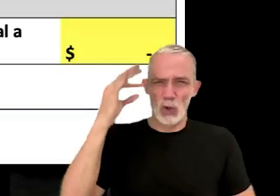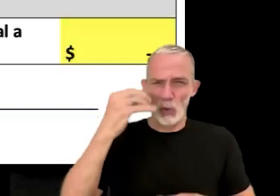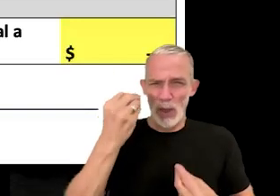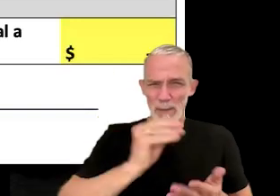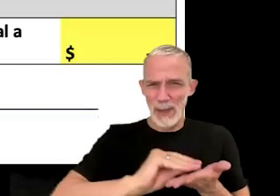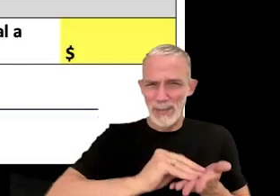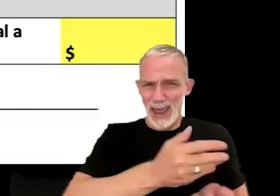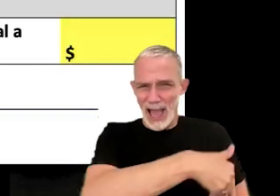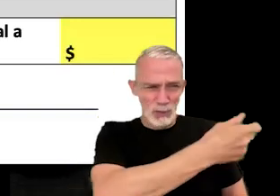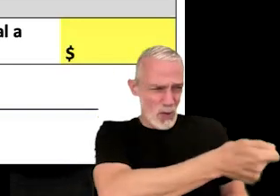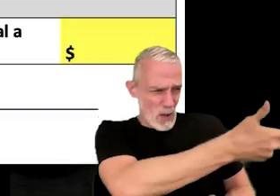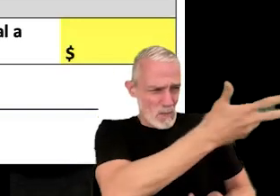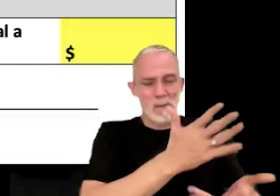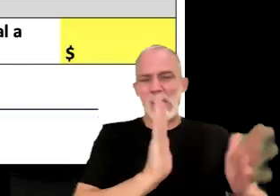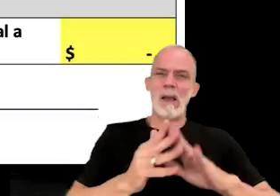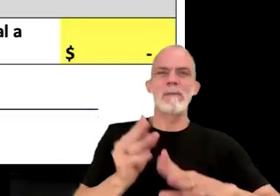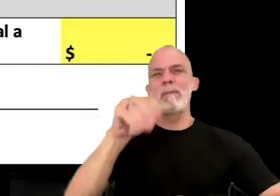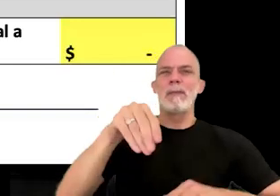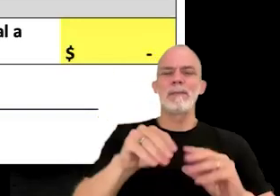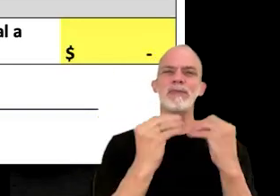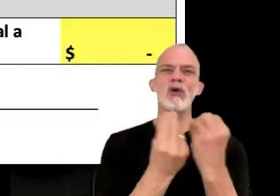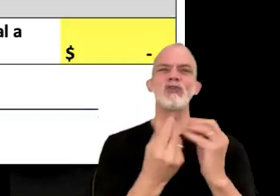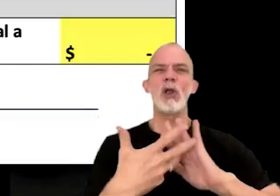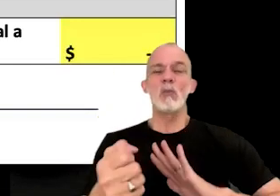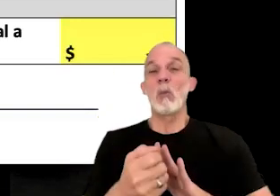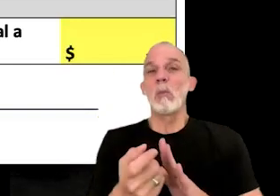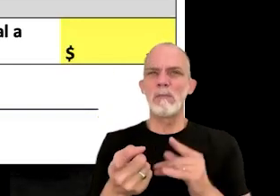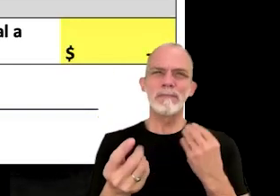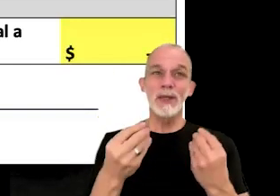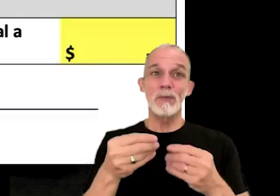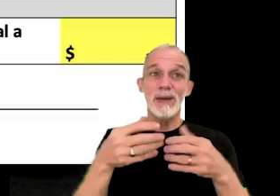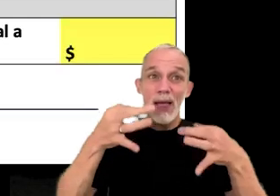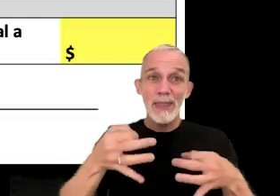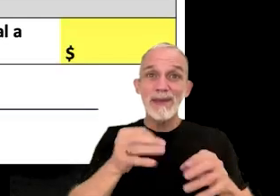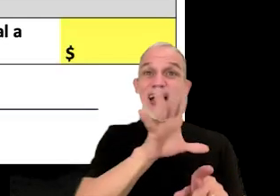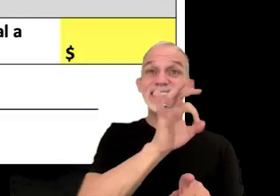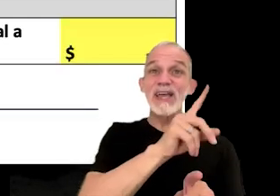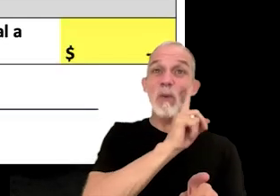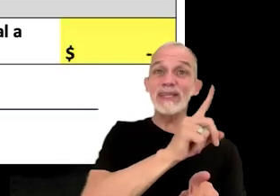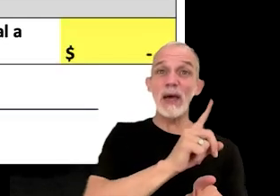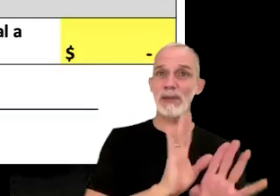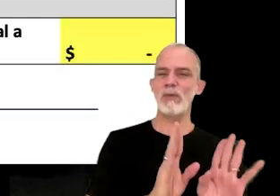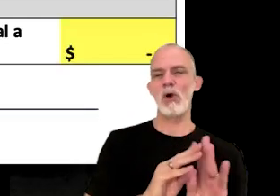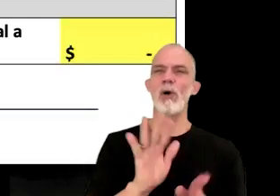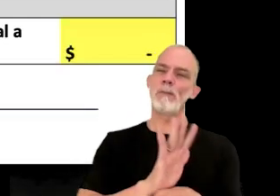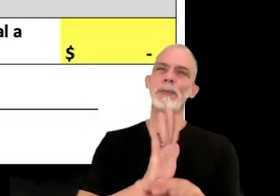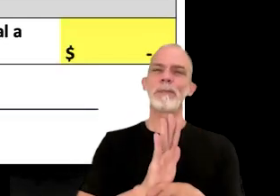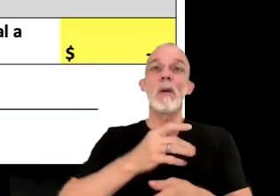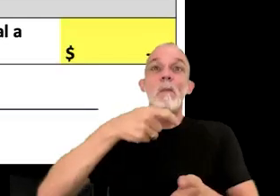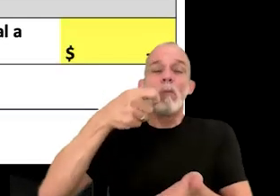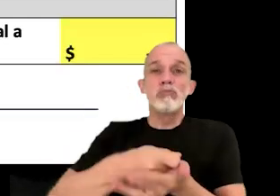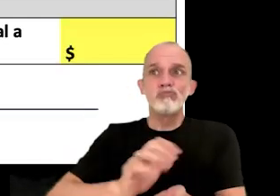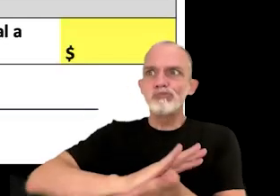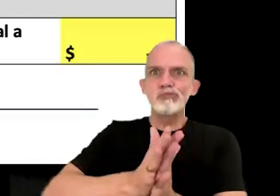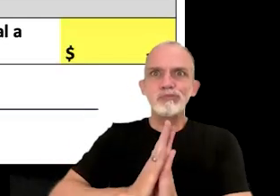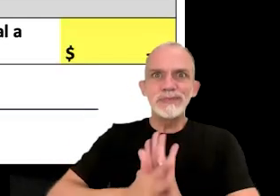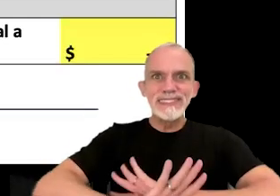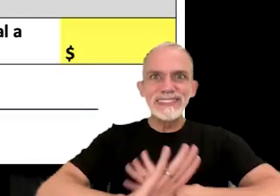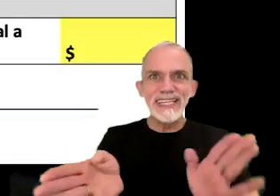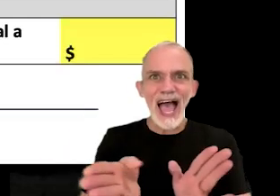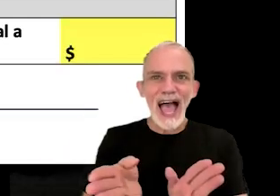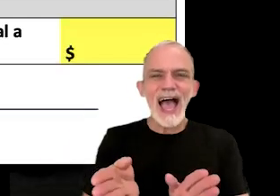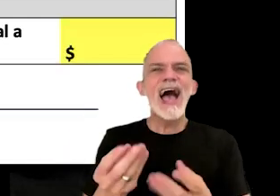y pasamos a cancelar o a simular el pago